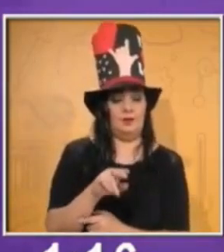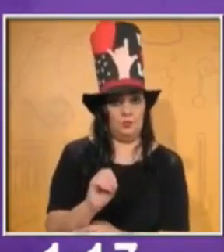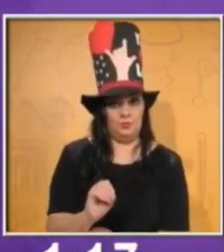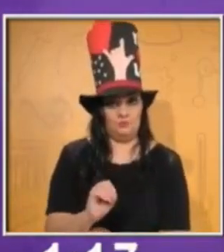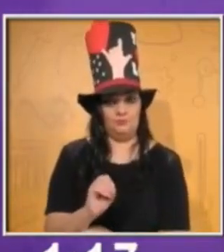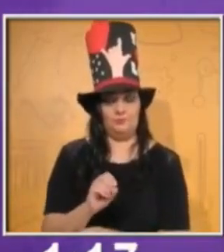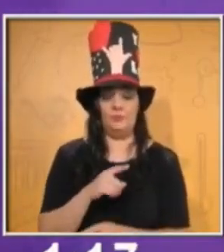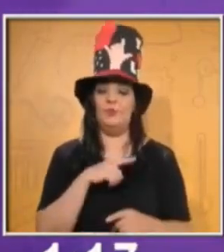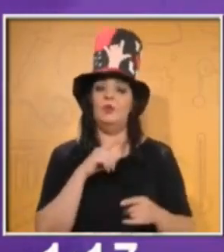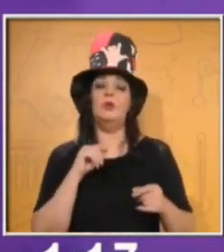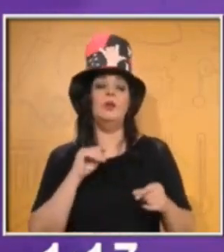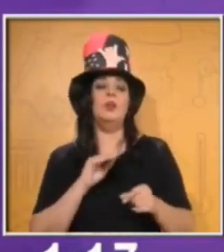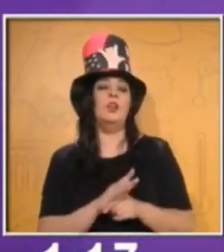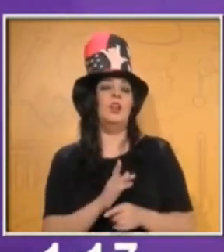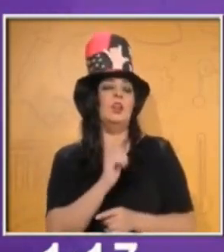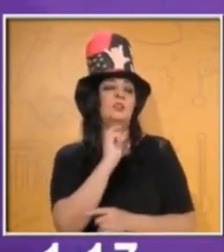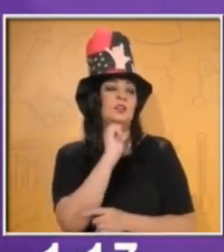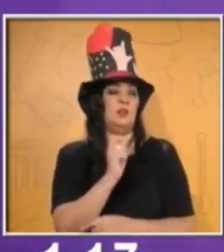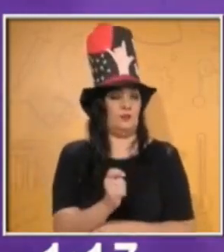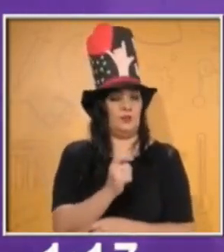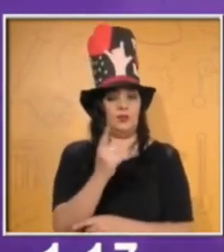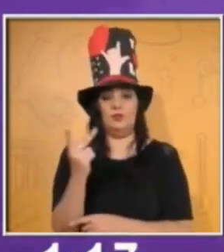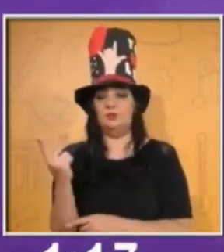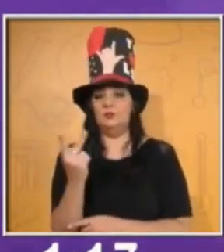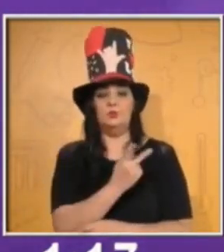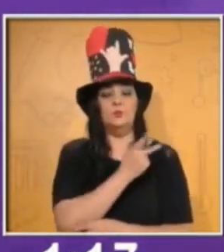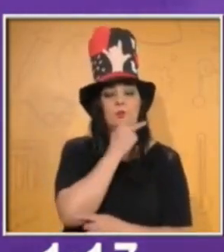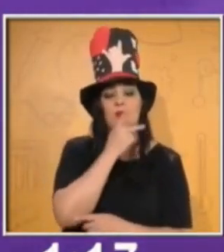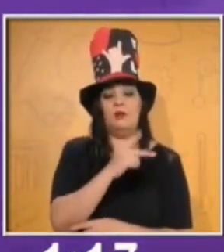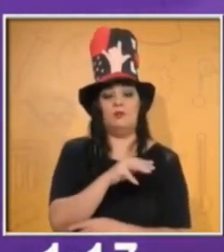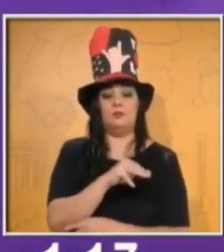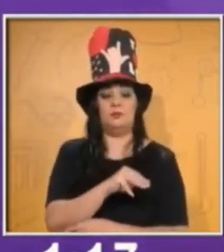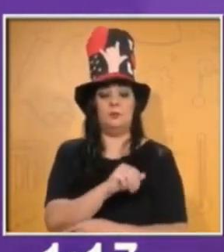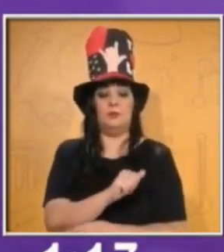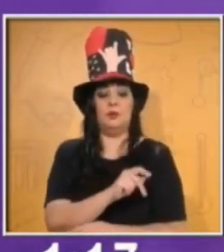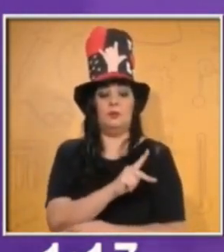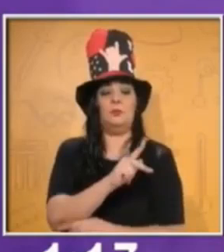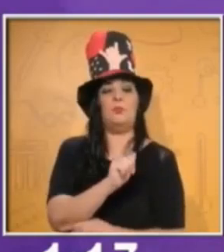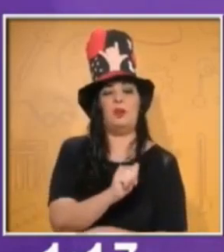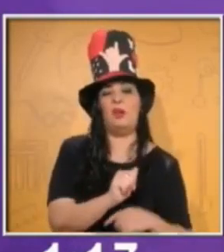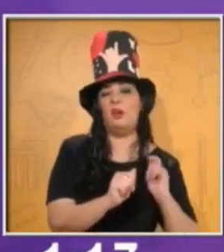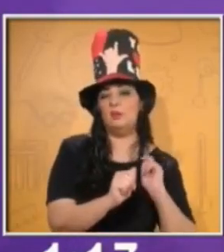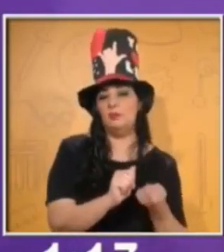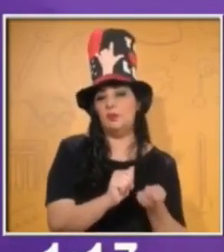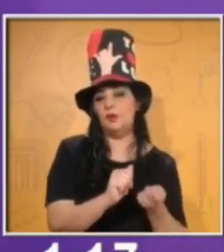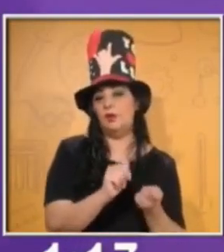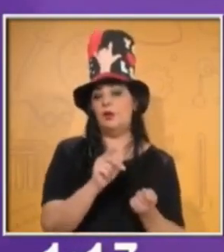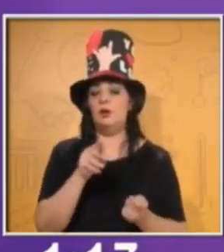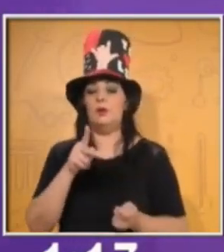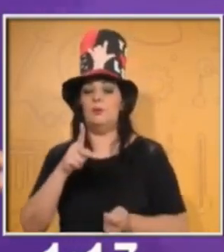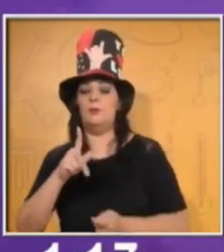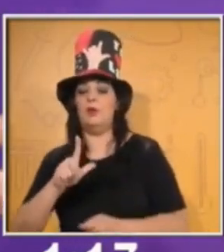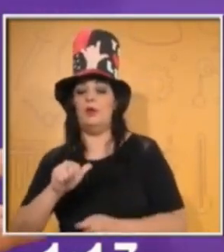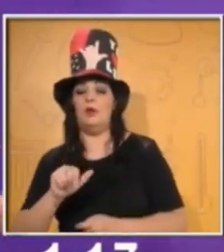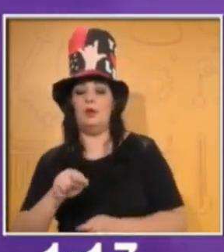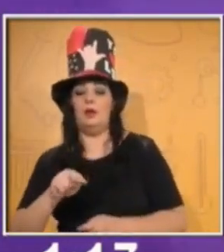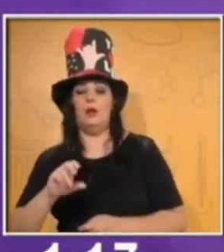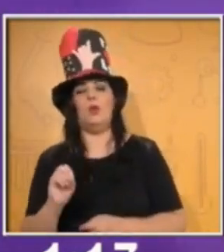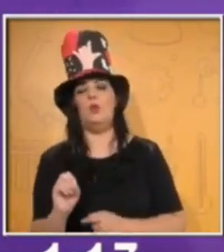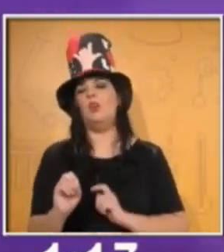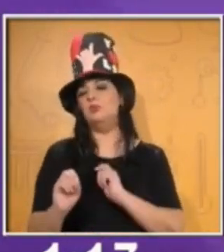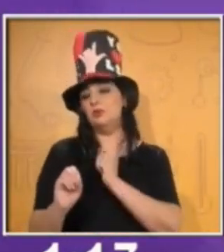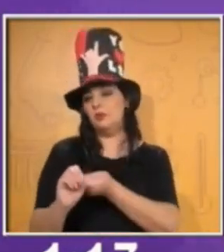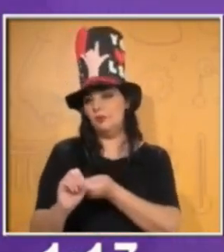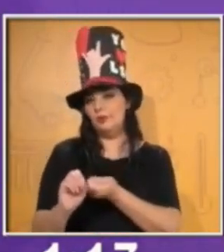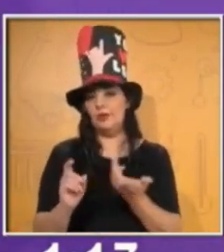planos. ¿A qué nos suenan estos dos conceptos tan importantes? Mapa y plano. Maestra, ¿qué referencia